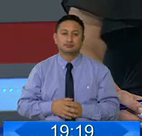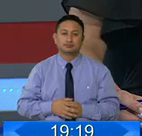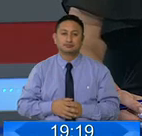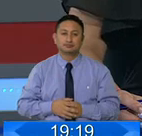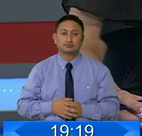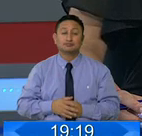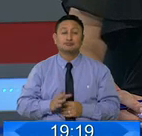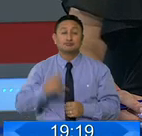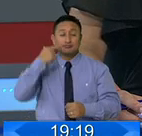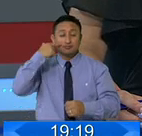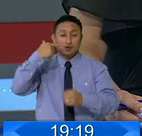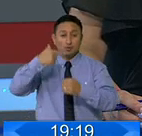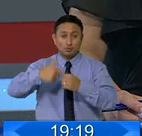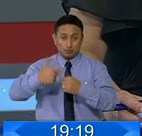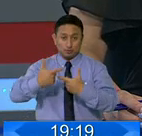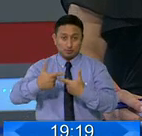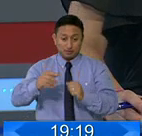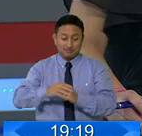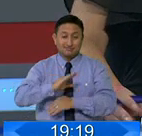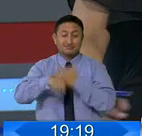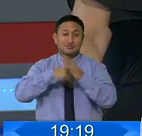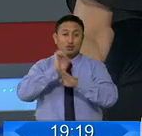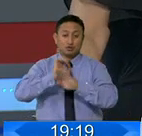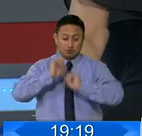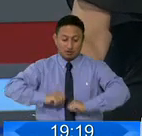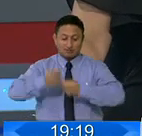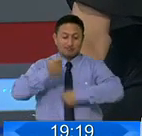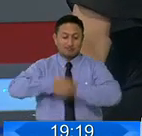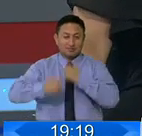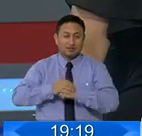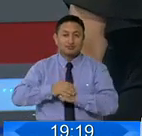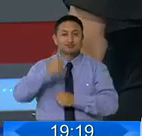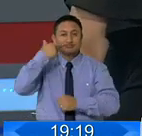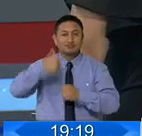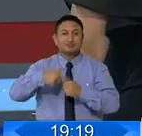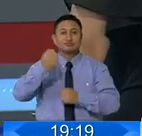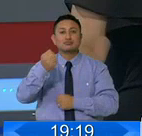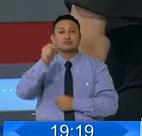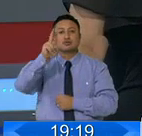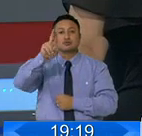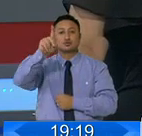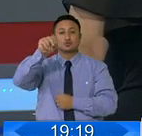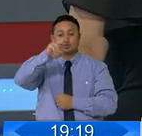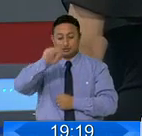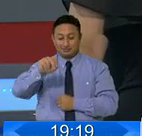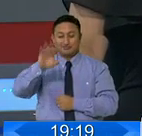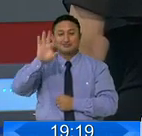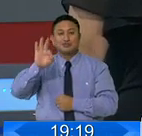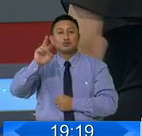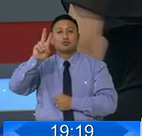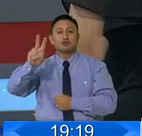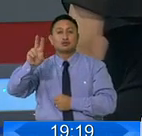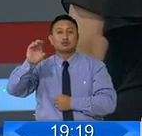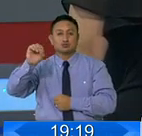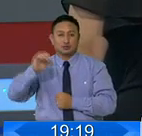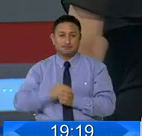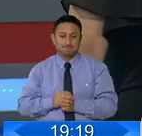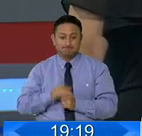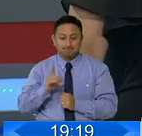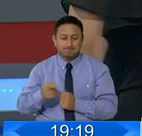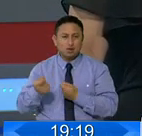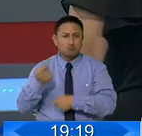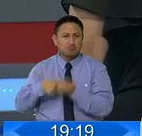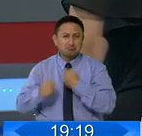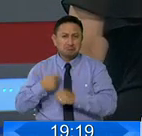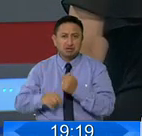Estaciones de servicio de todo el país ya empezaron a vender la gasolina Super de 92 octanos. Los despachos de este